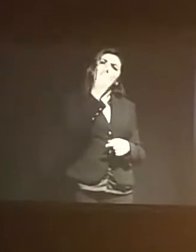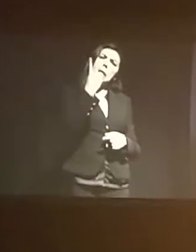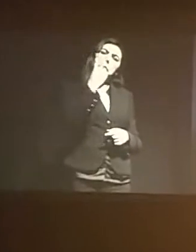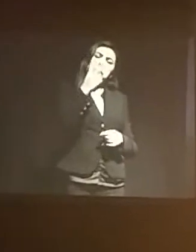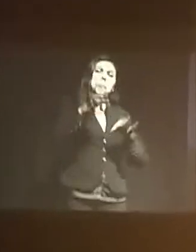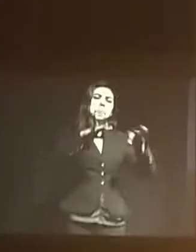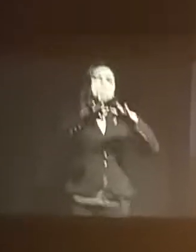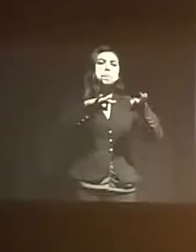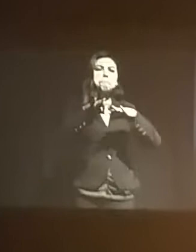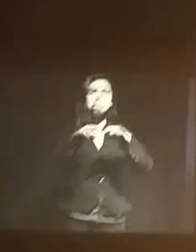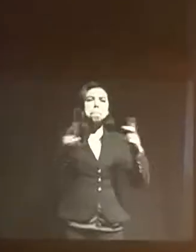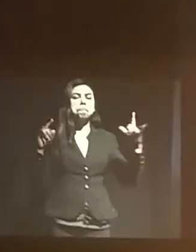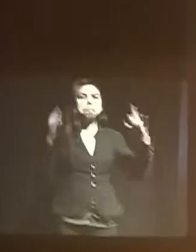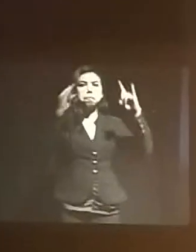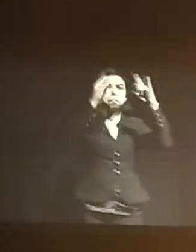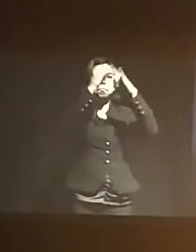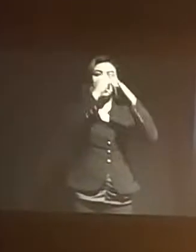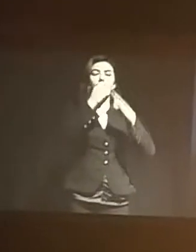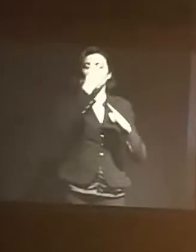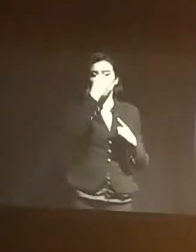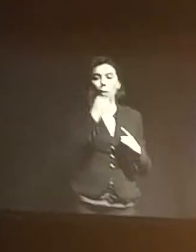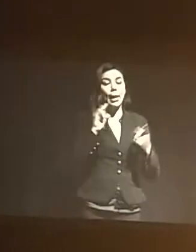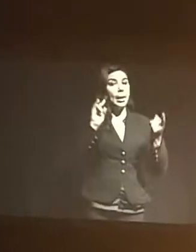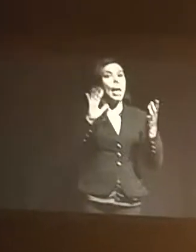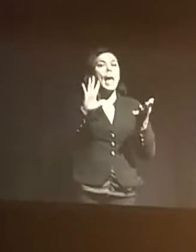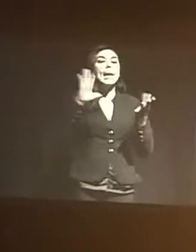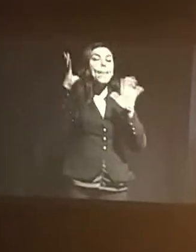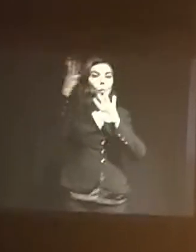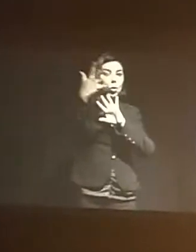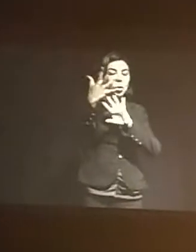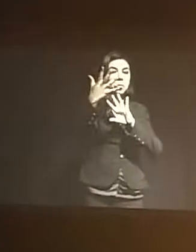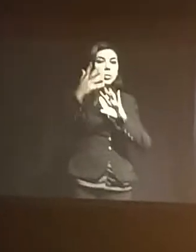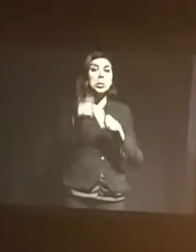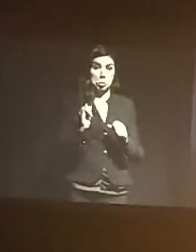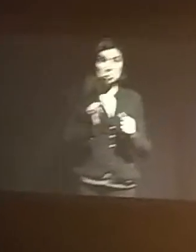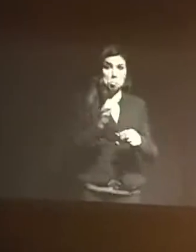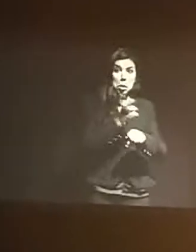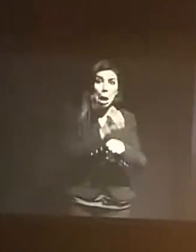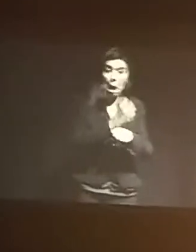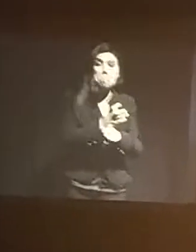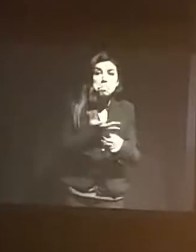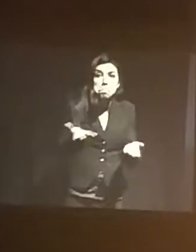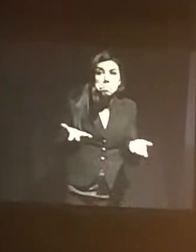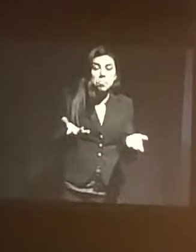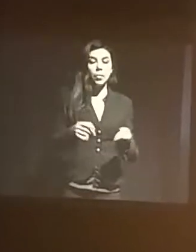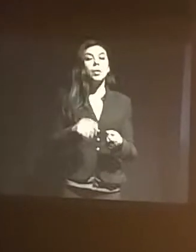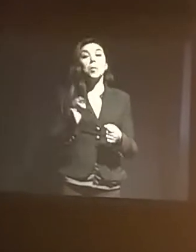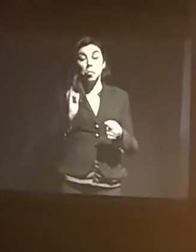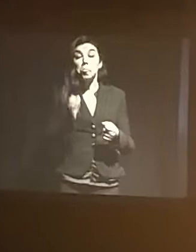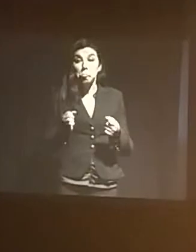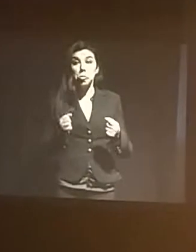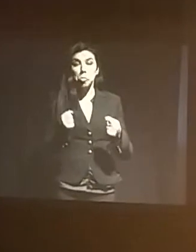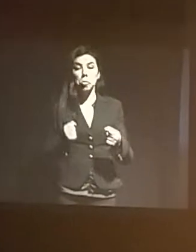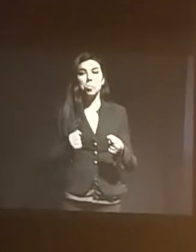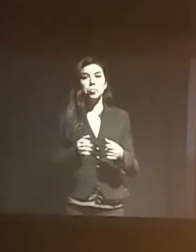mundo, Chris Downey y Andrew Chipling. O sea, existen. A ese nivel podemos